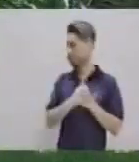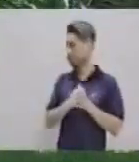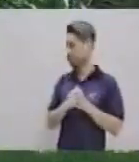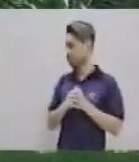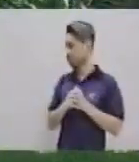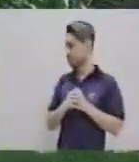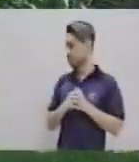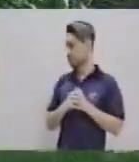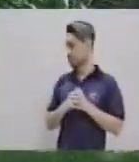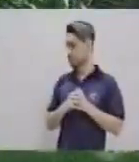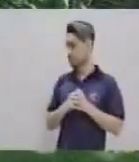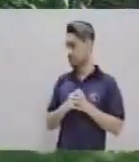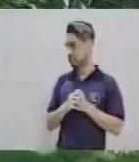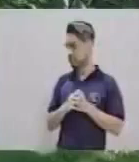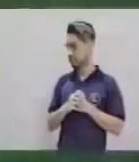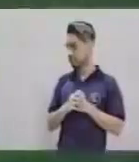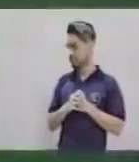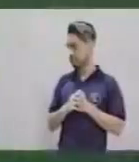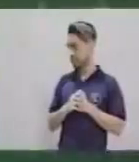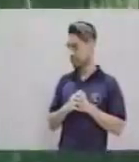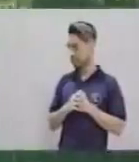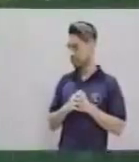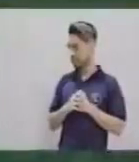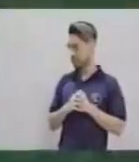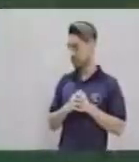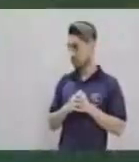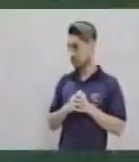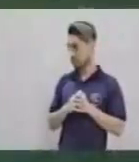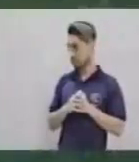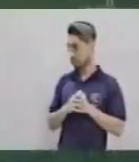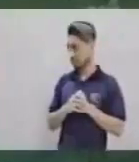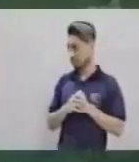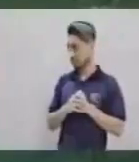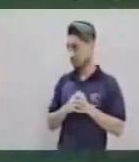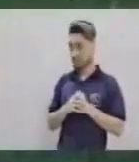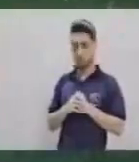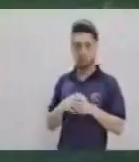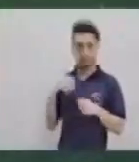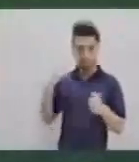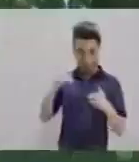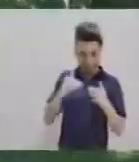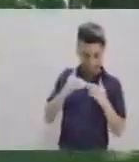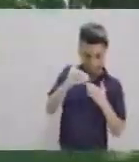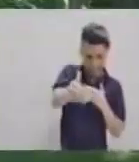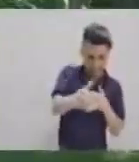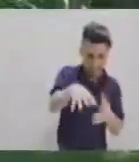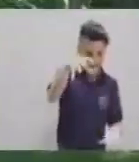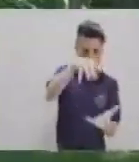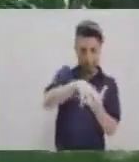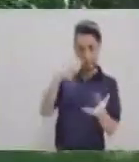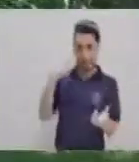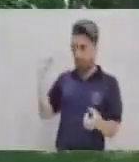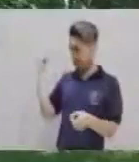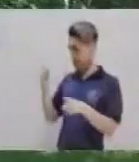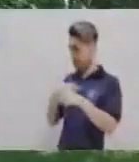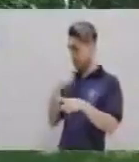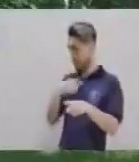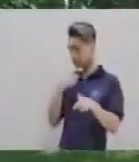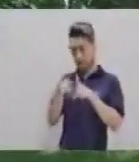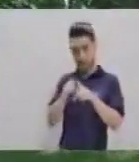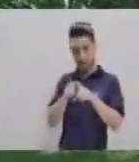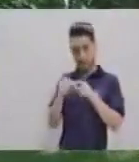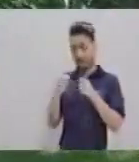Ok. aproximadamente.